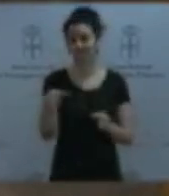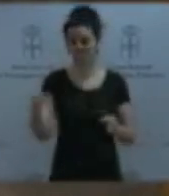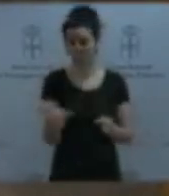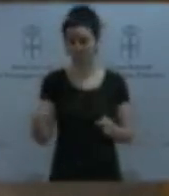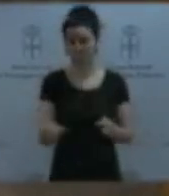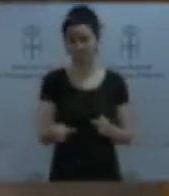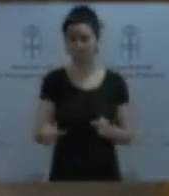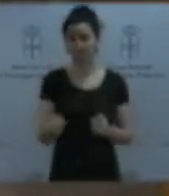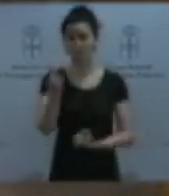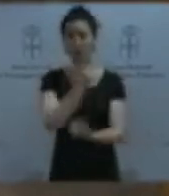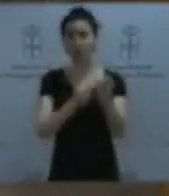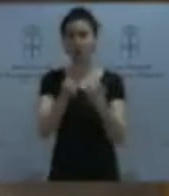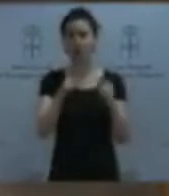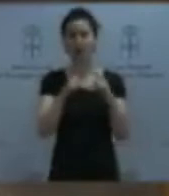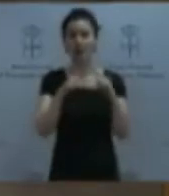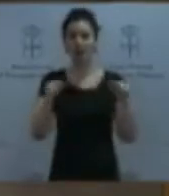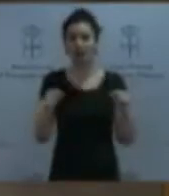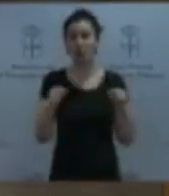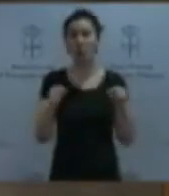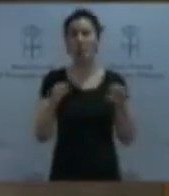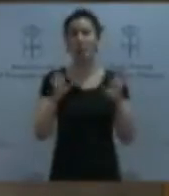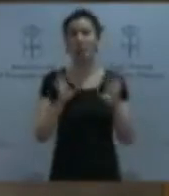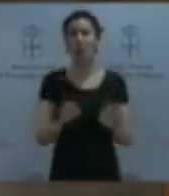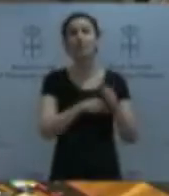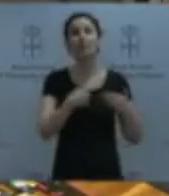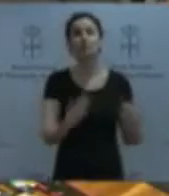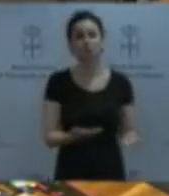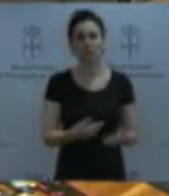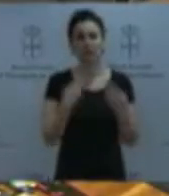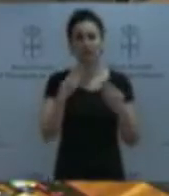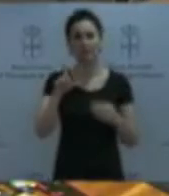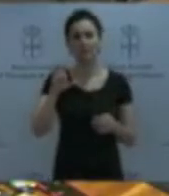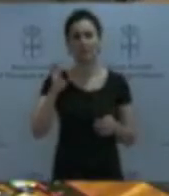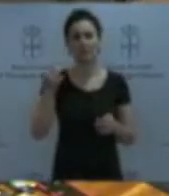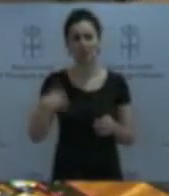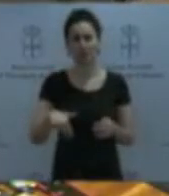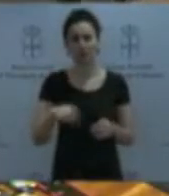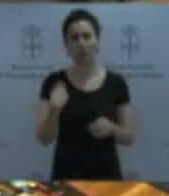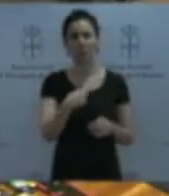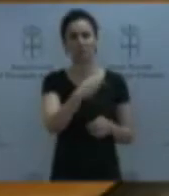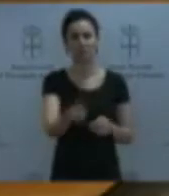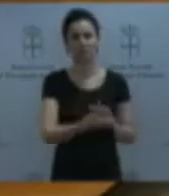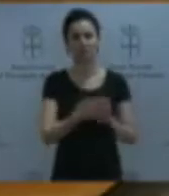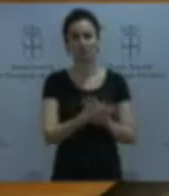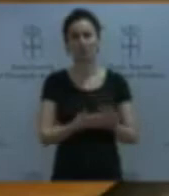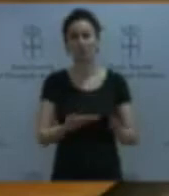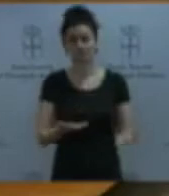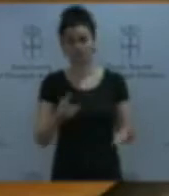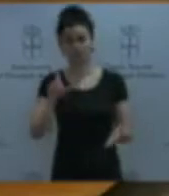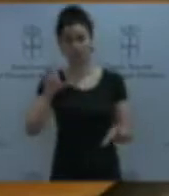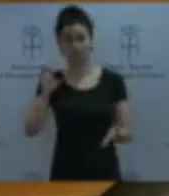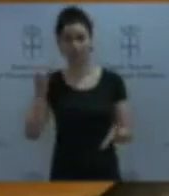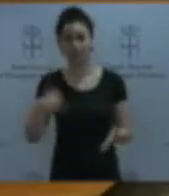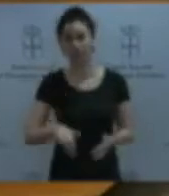previsible final de los vientos de cola que han marcado la coyuntura reciente? Señor León, como las metáforas que usted maneja y las mías no